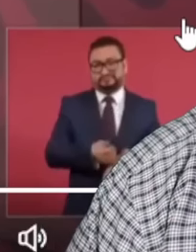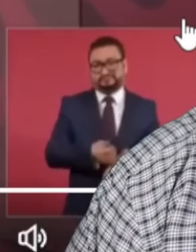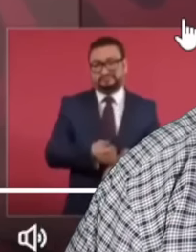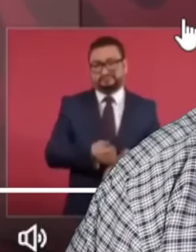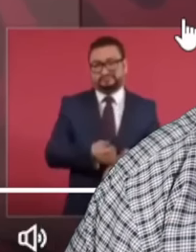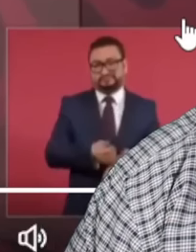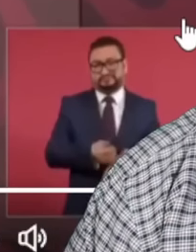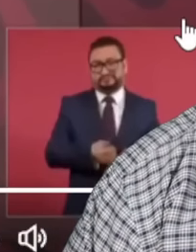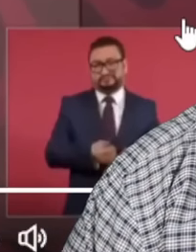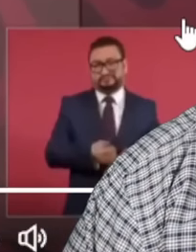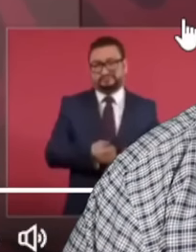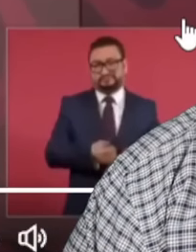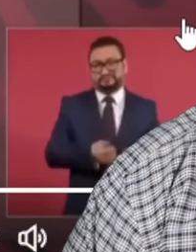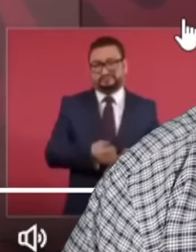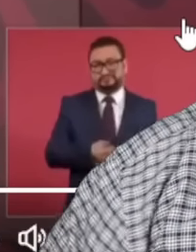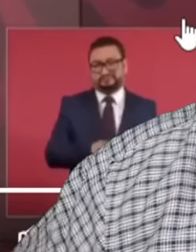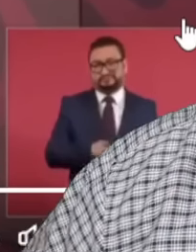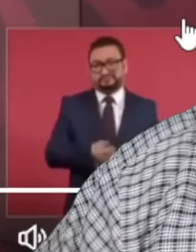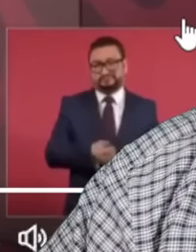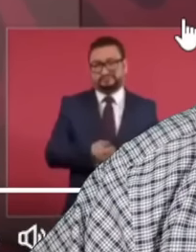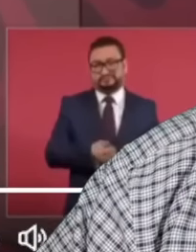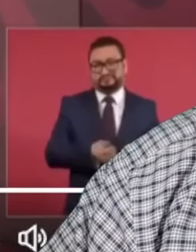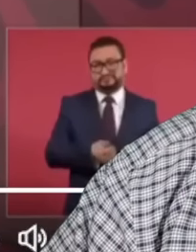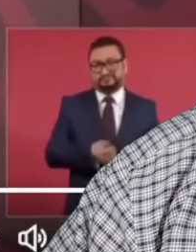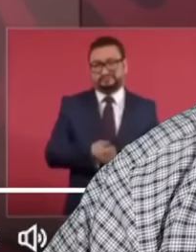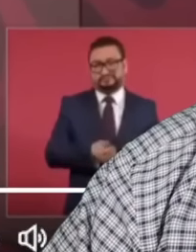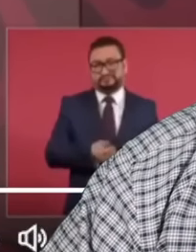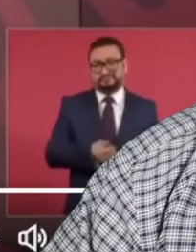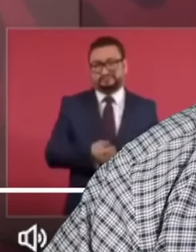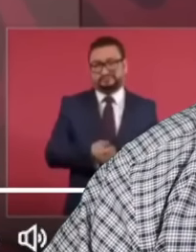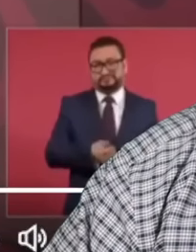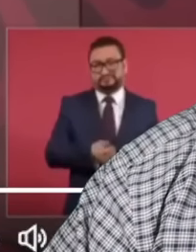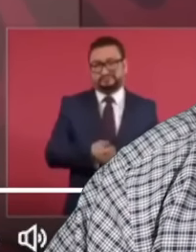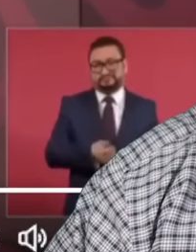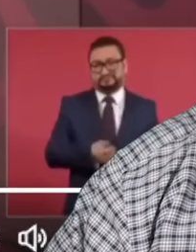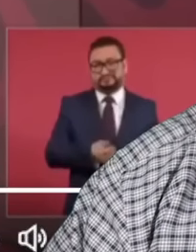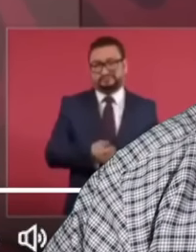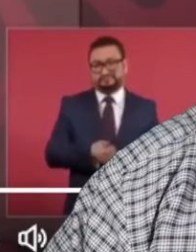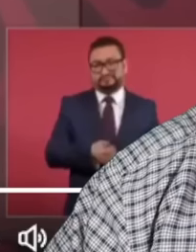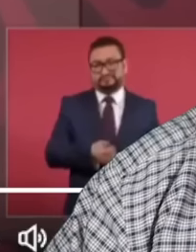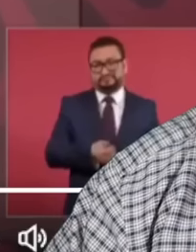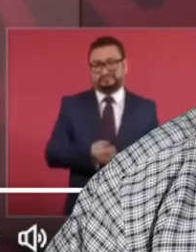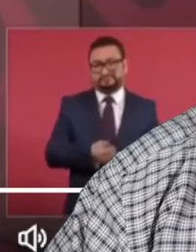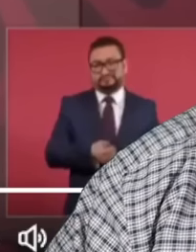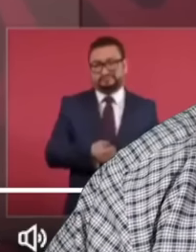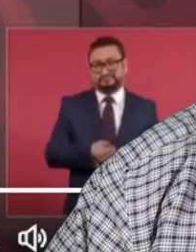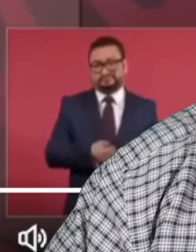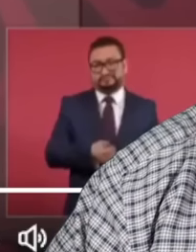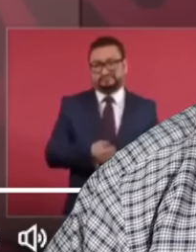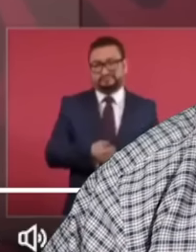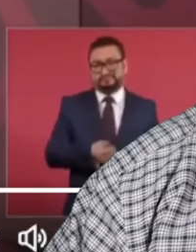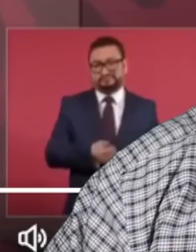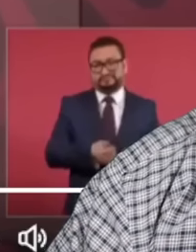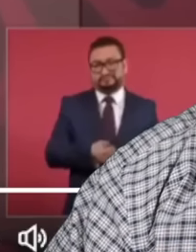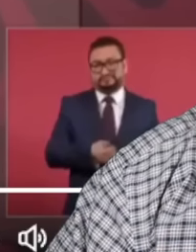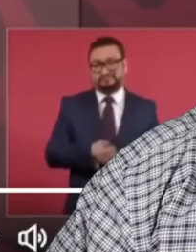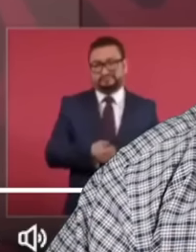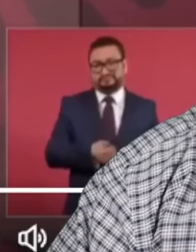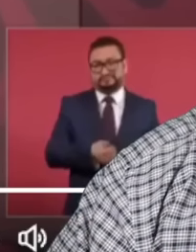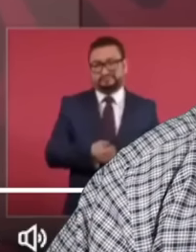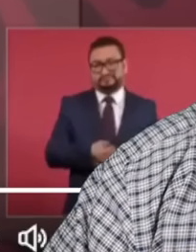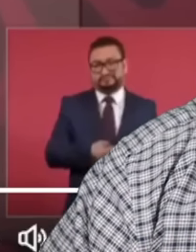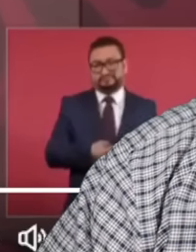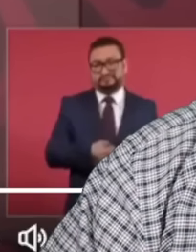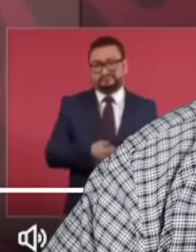porque es una realidad la mayoría de los ataques de estos personajes no vienen ni siquiera porque realmente sientan una versión en